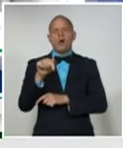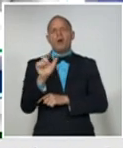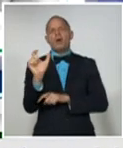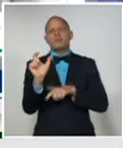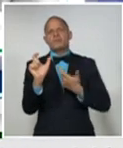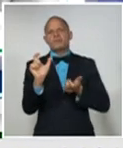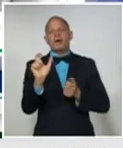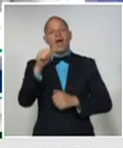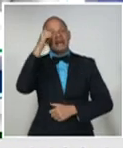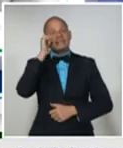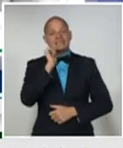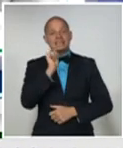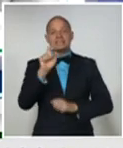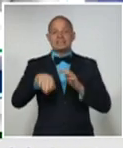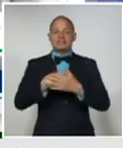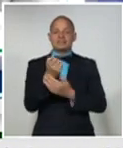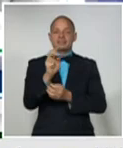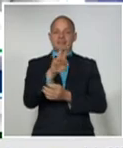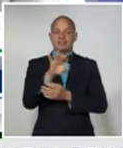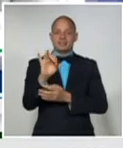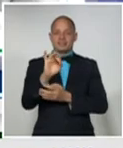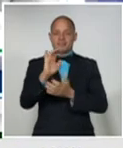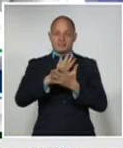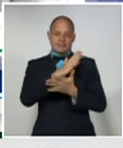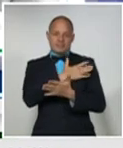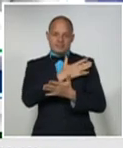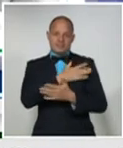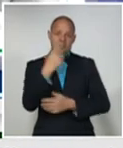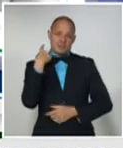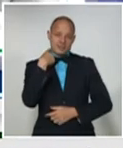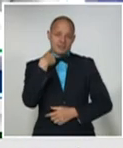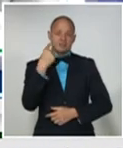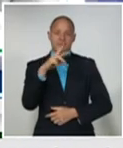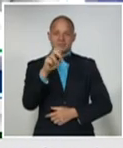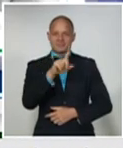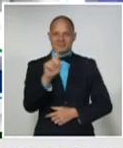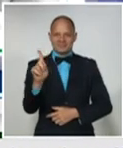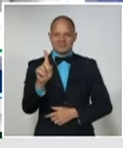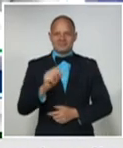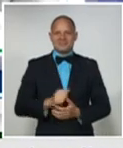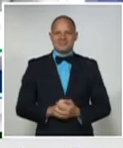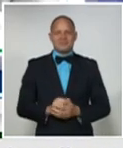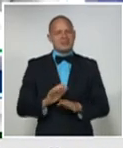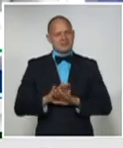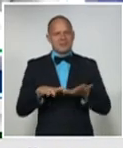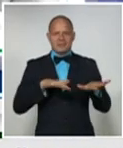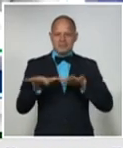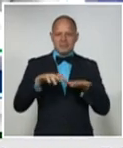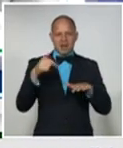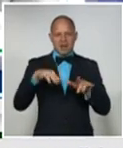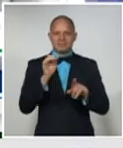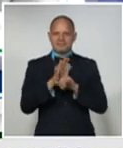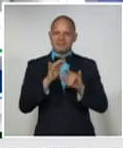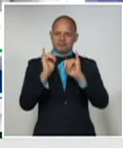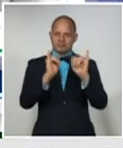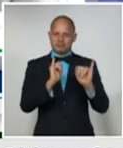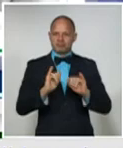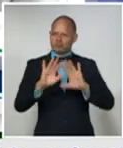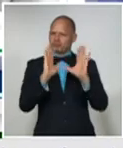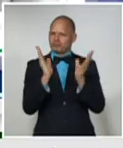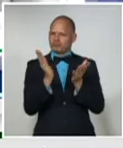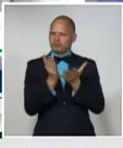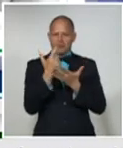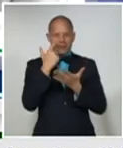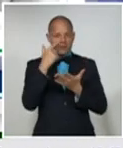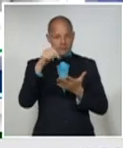marzo de 2021 y ya todo se encuentra listo en los estudios centrales de radio y televisión para llevar a usted el análisis sobre la